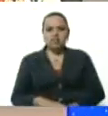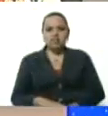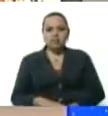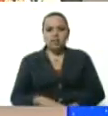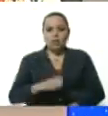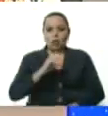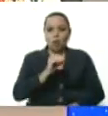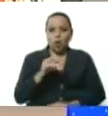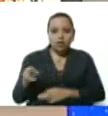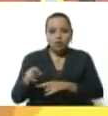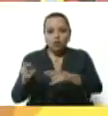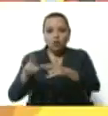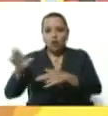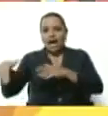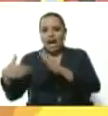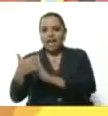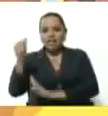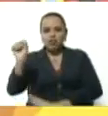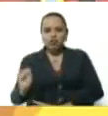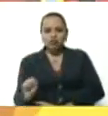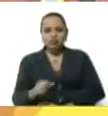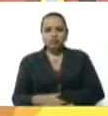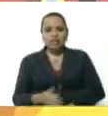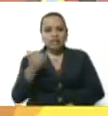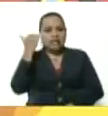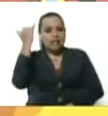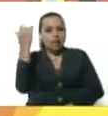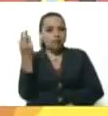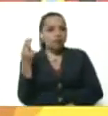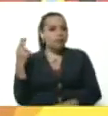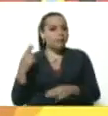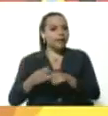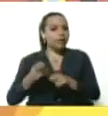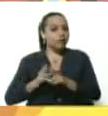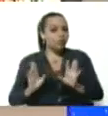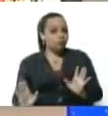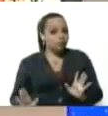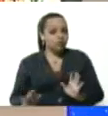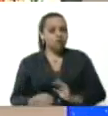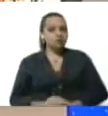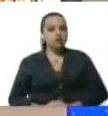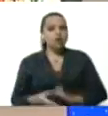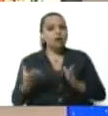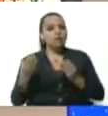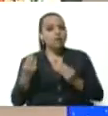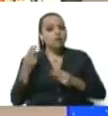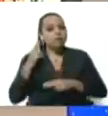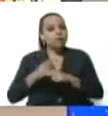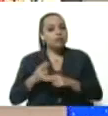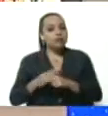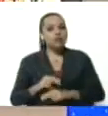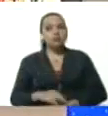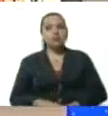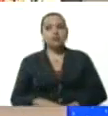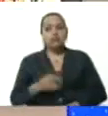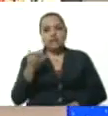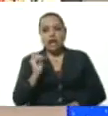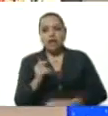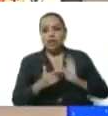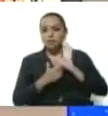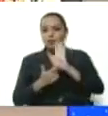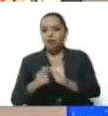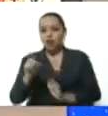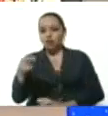sur. Pretensiones muy peligrosas, pretensiones muy peligrosas, y es lo que está demostrando